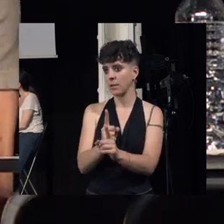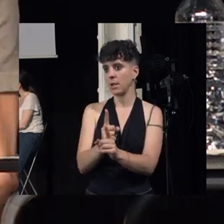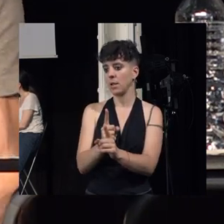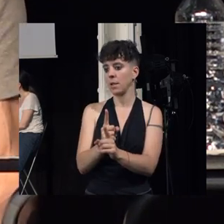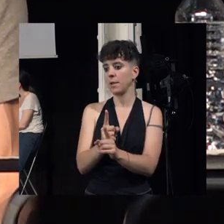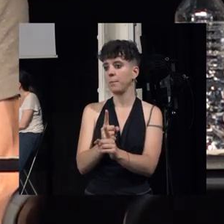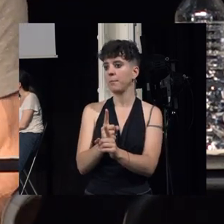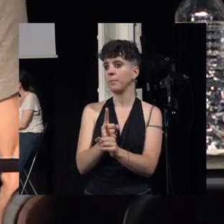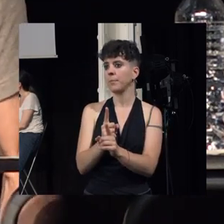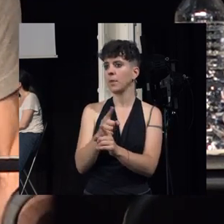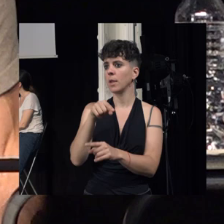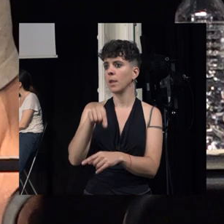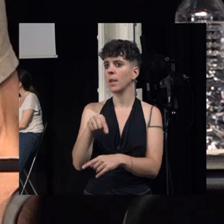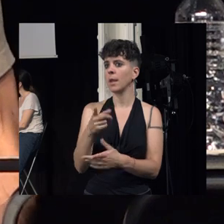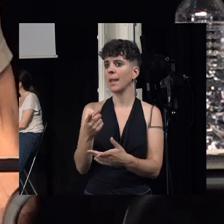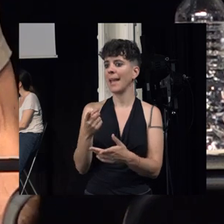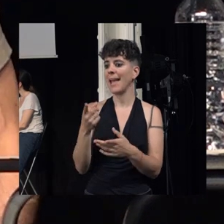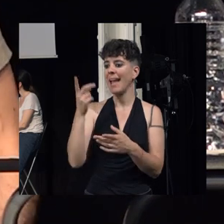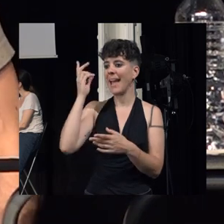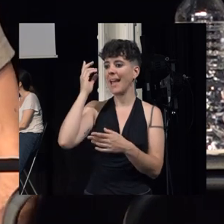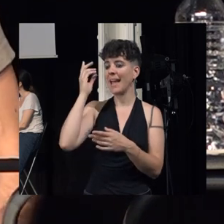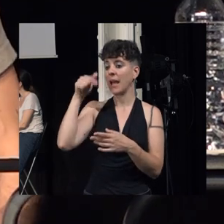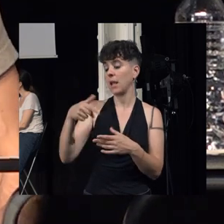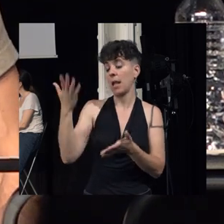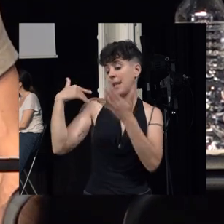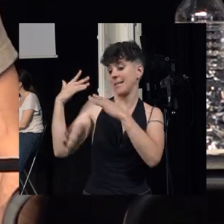ellos asociaban es gitanas, pero en la época no existían.